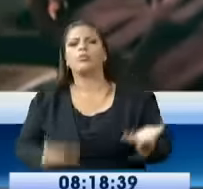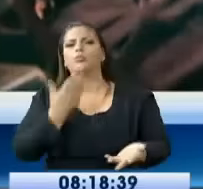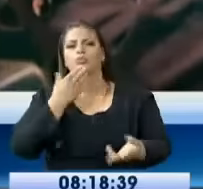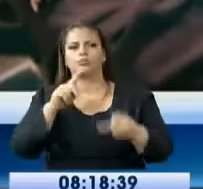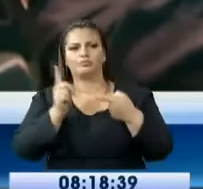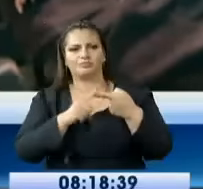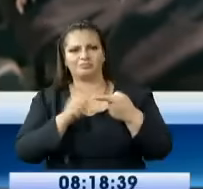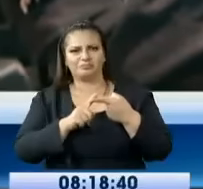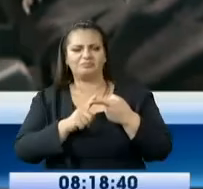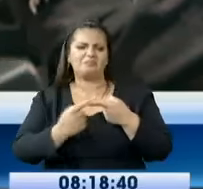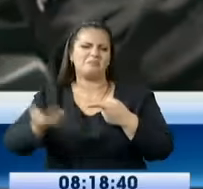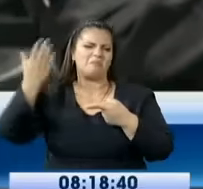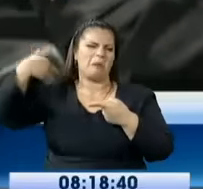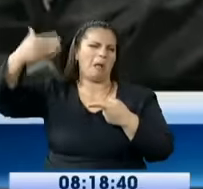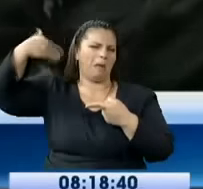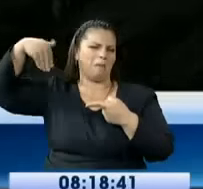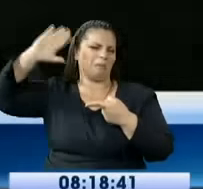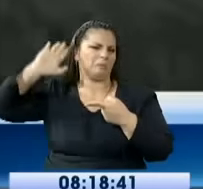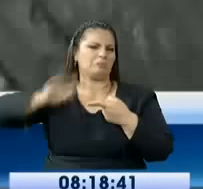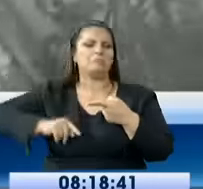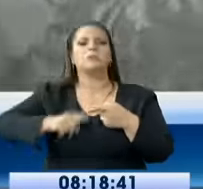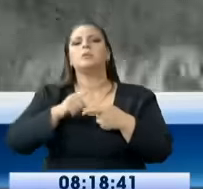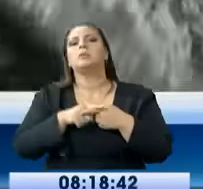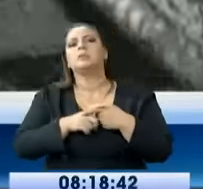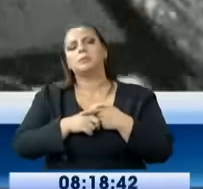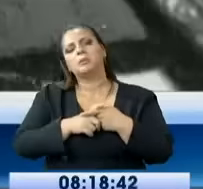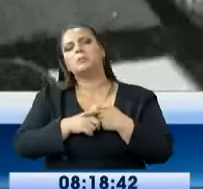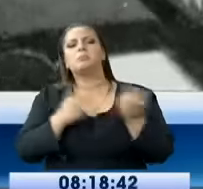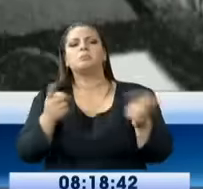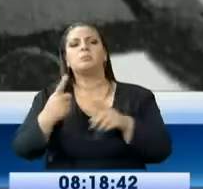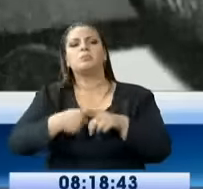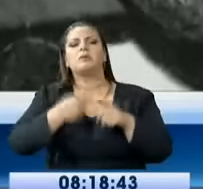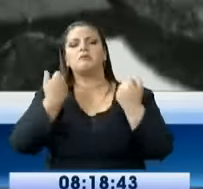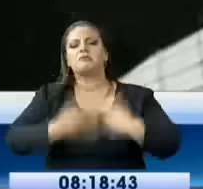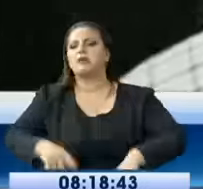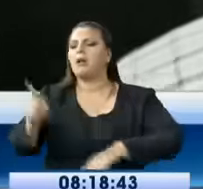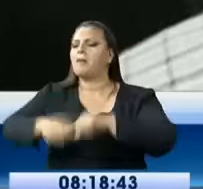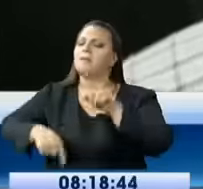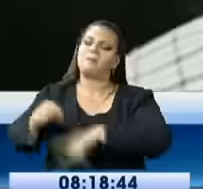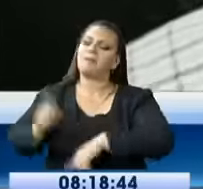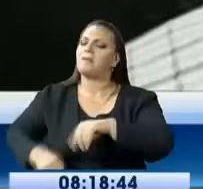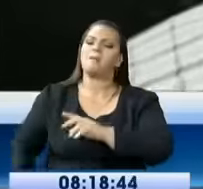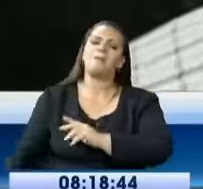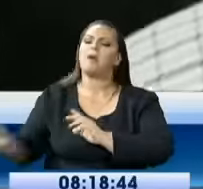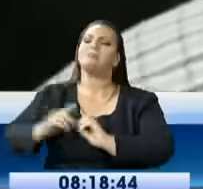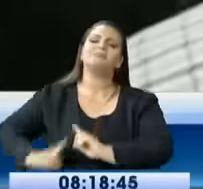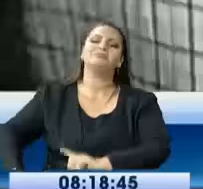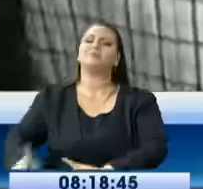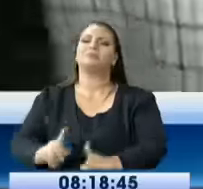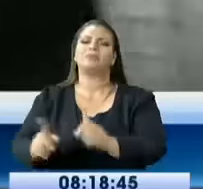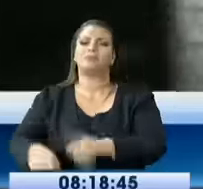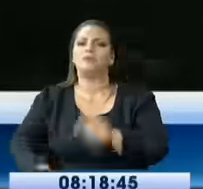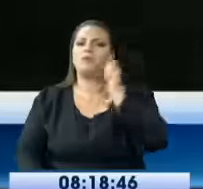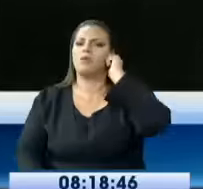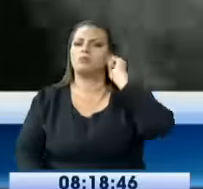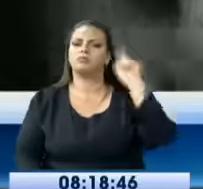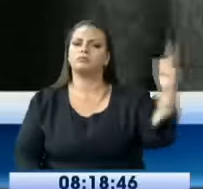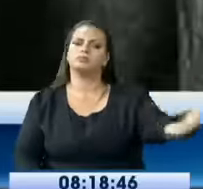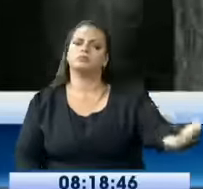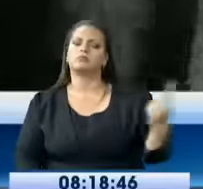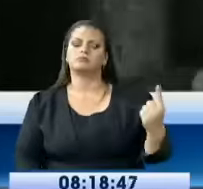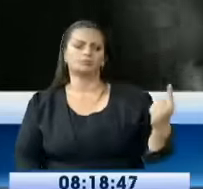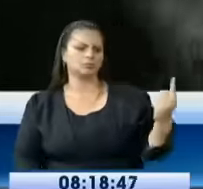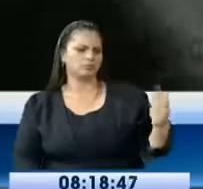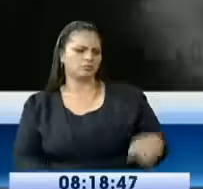mes de varios años atrás, cuando salía a celebrar con sus amigos. Ahí, una chica lo conquistó con sus